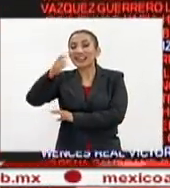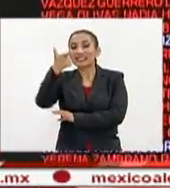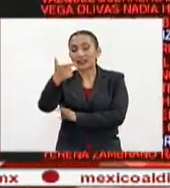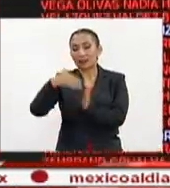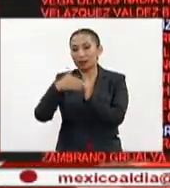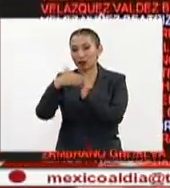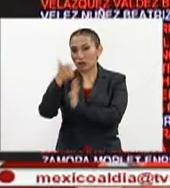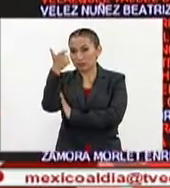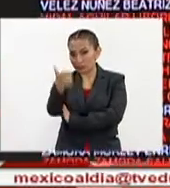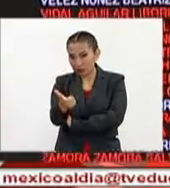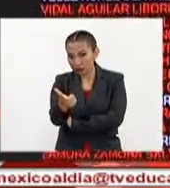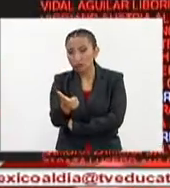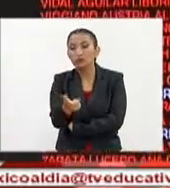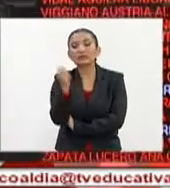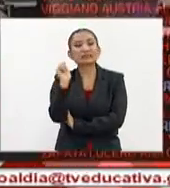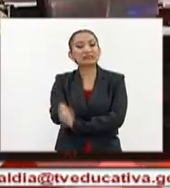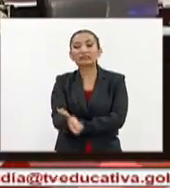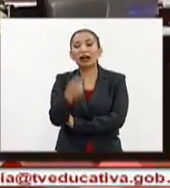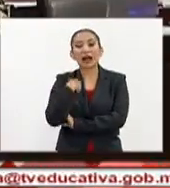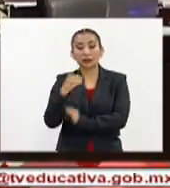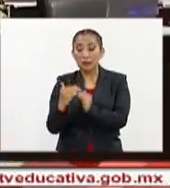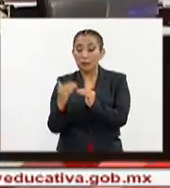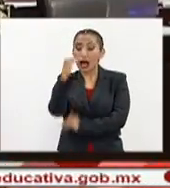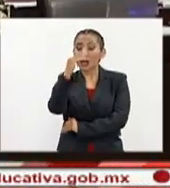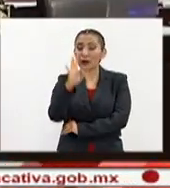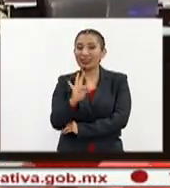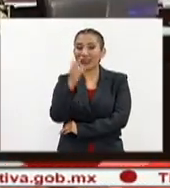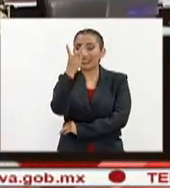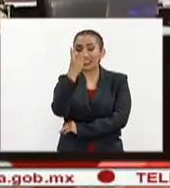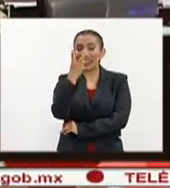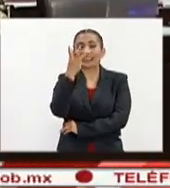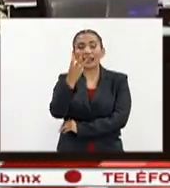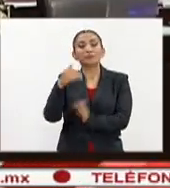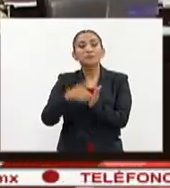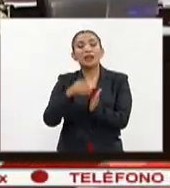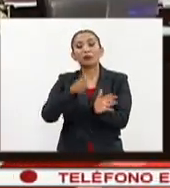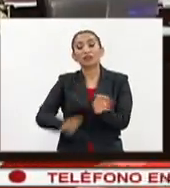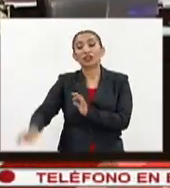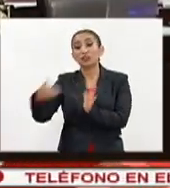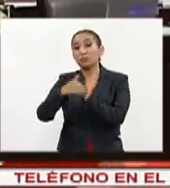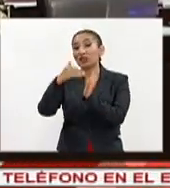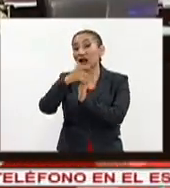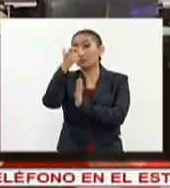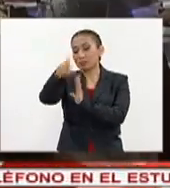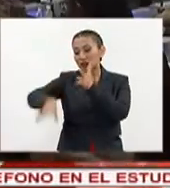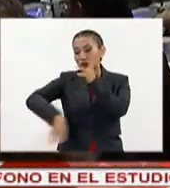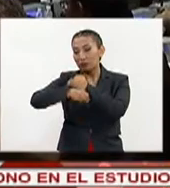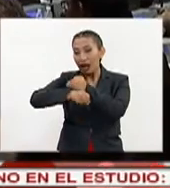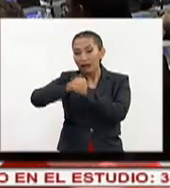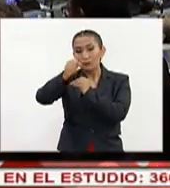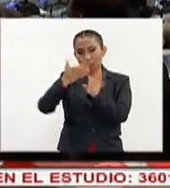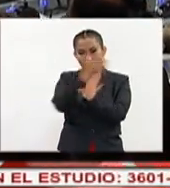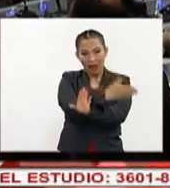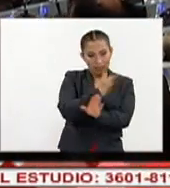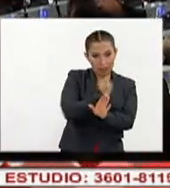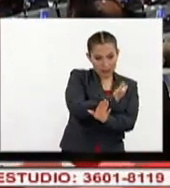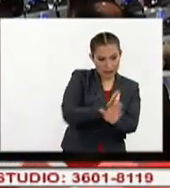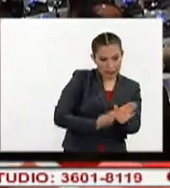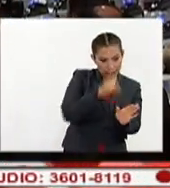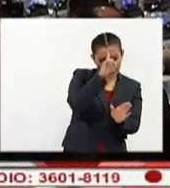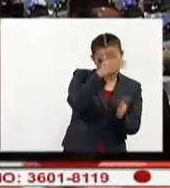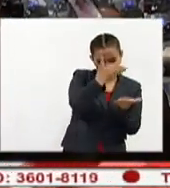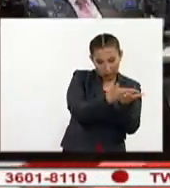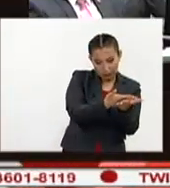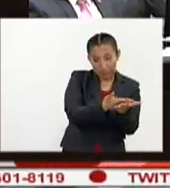5.279.667 millones de pesos, que significa un incremento de 43.291 millones de pesos respecto de la propuesta del